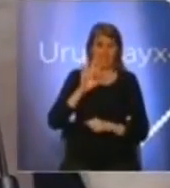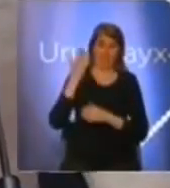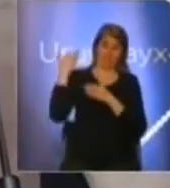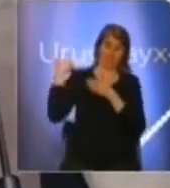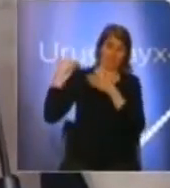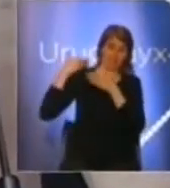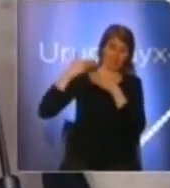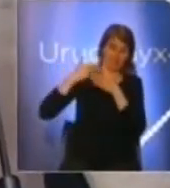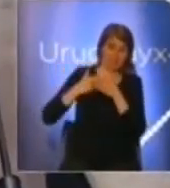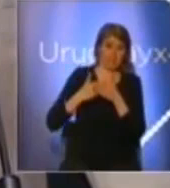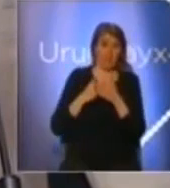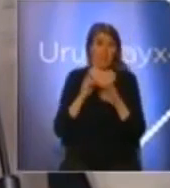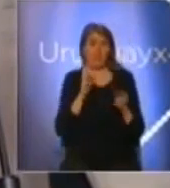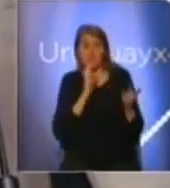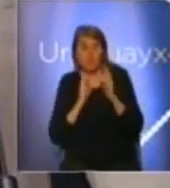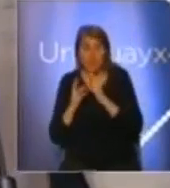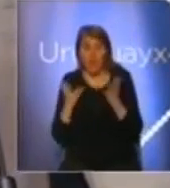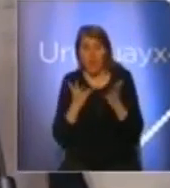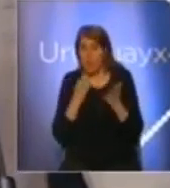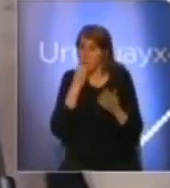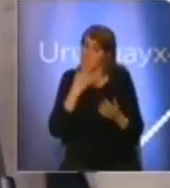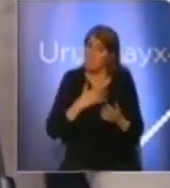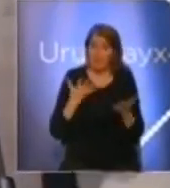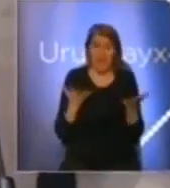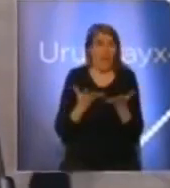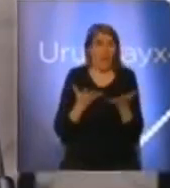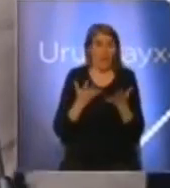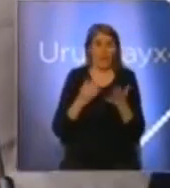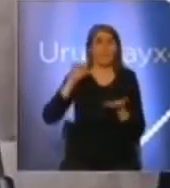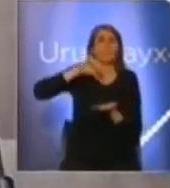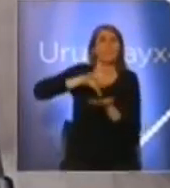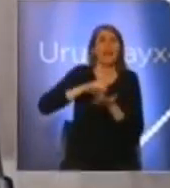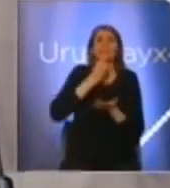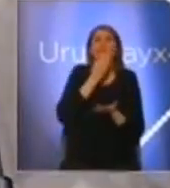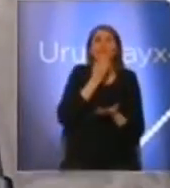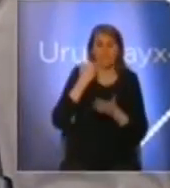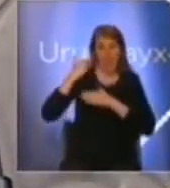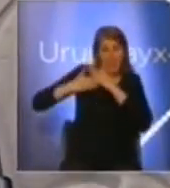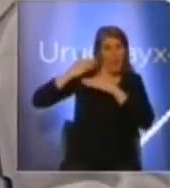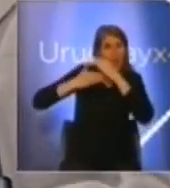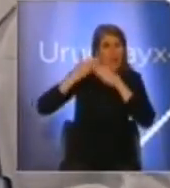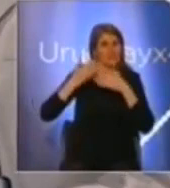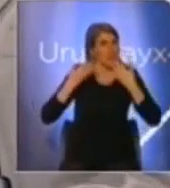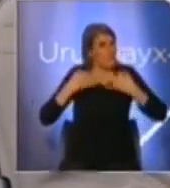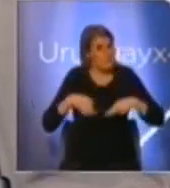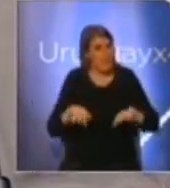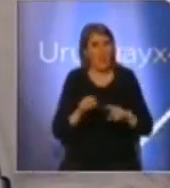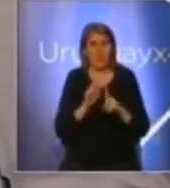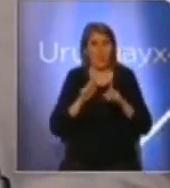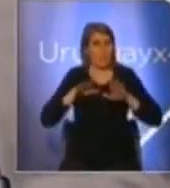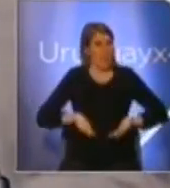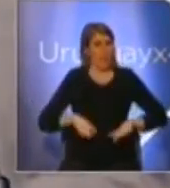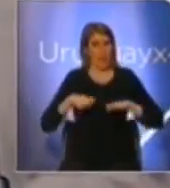y sus resultados son la realidad del Uruguay actual, un país que avanza armónicamente, que no se detiene y